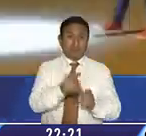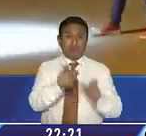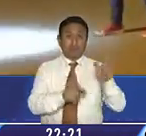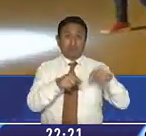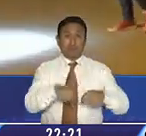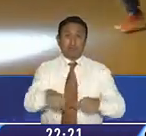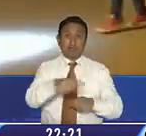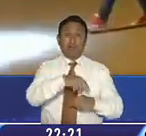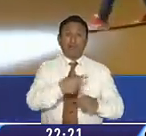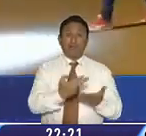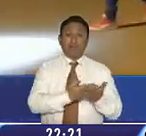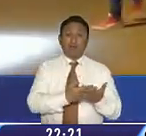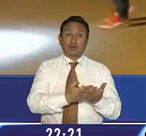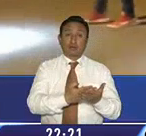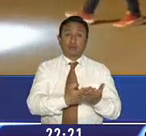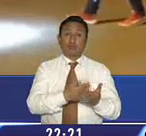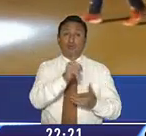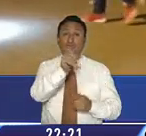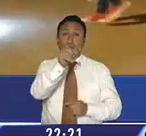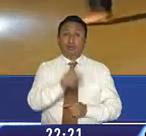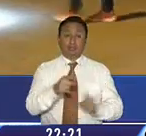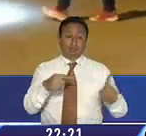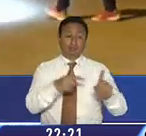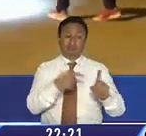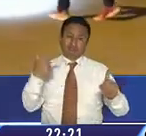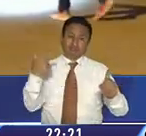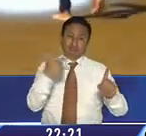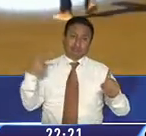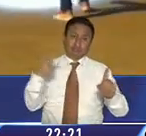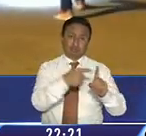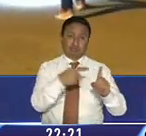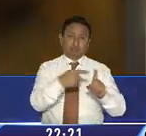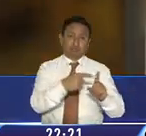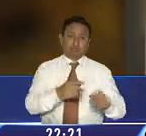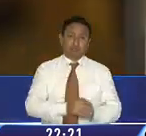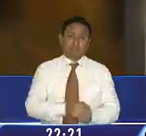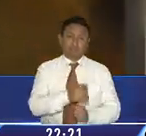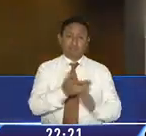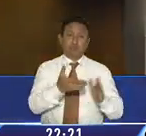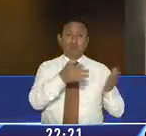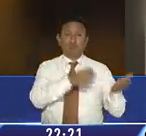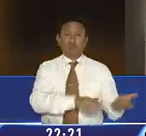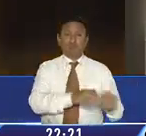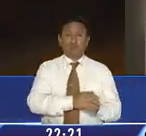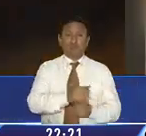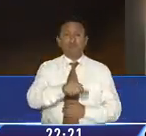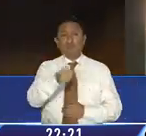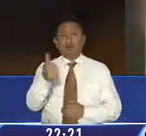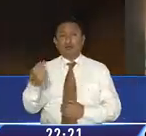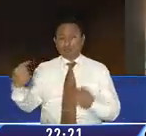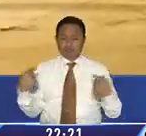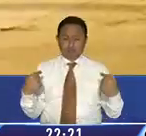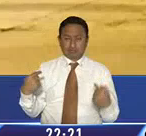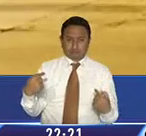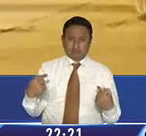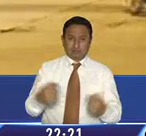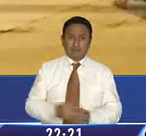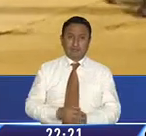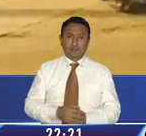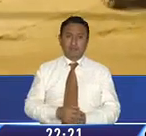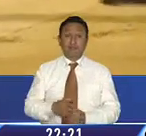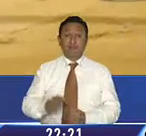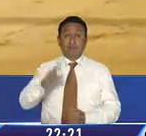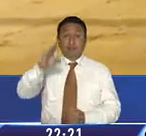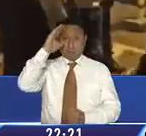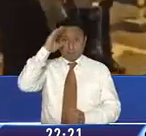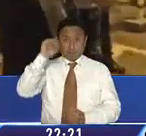personas que estaban reunidas. Una de ellas fue alcanzada por los proyectiles y lamentablemente murió. Otros cayeron heridos. La policía que iba al llamado